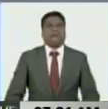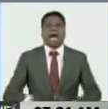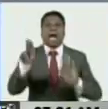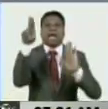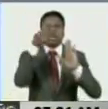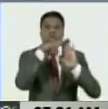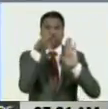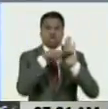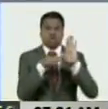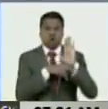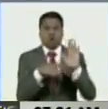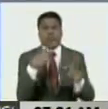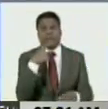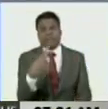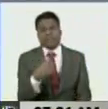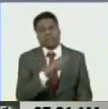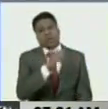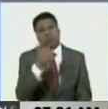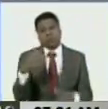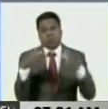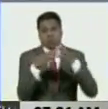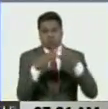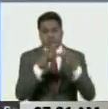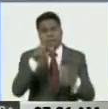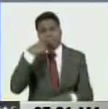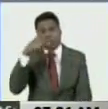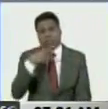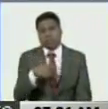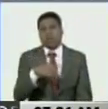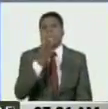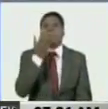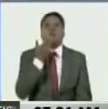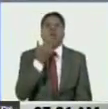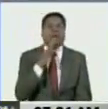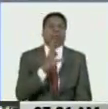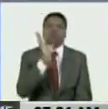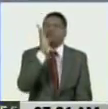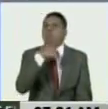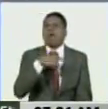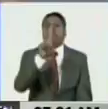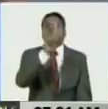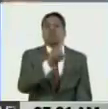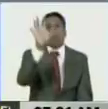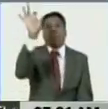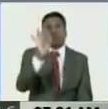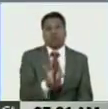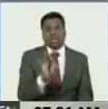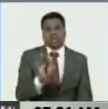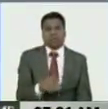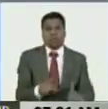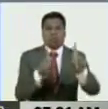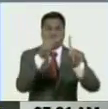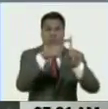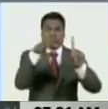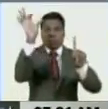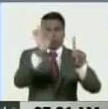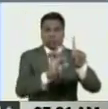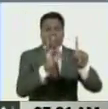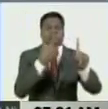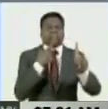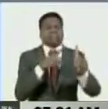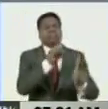norma señala que aquellos partidos que no cumplan con el 1% en mínimo 12